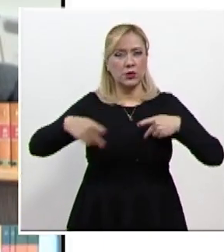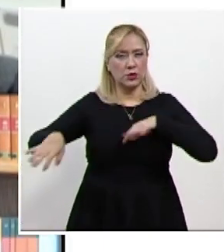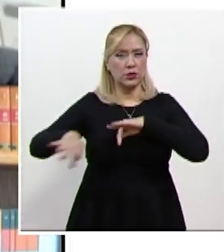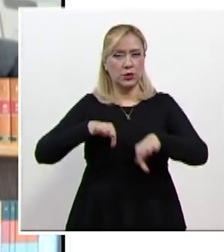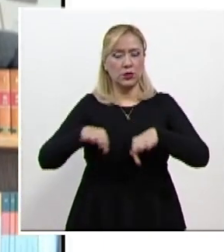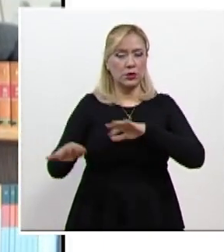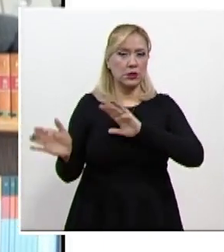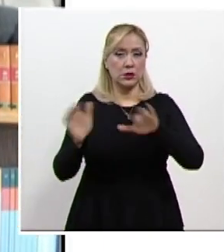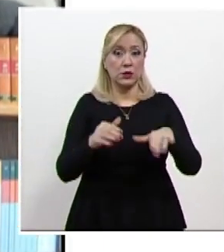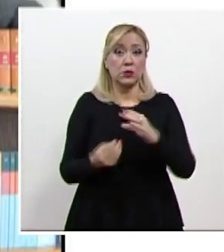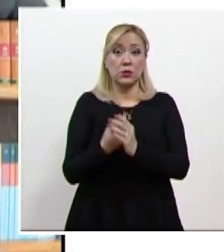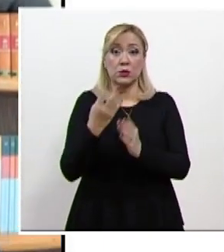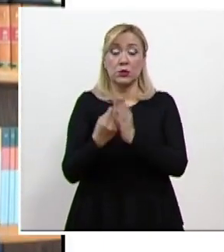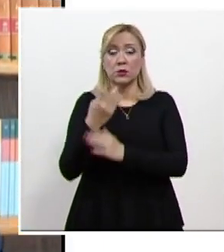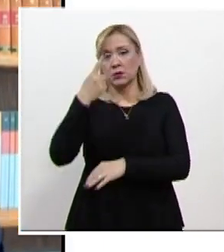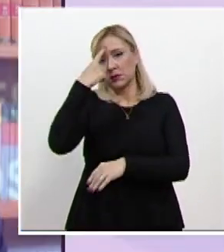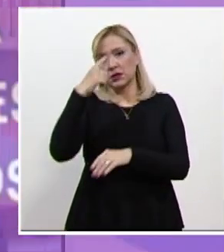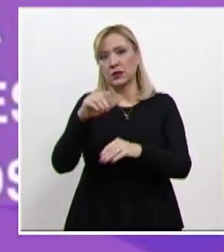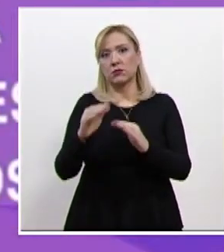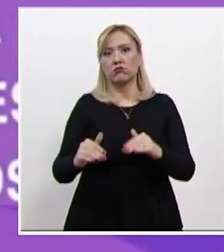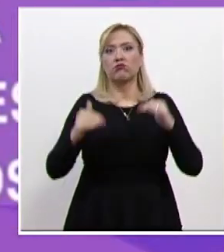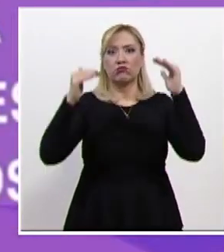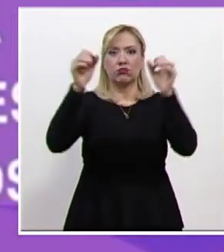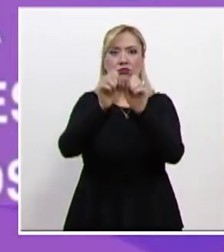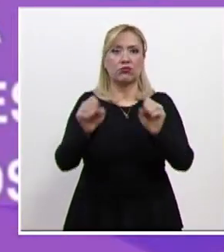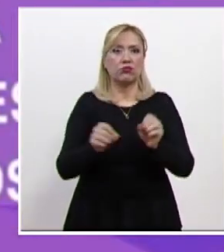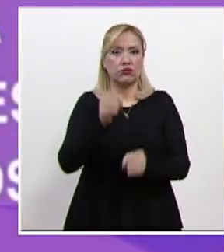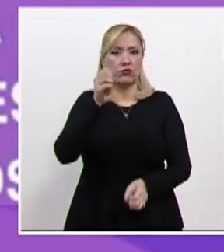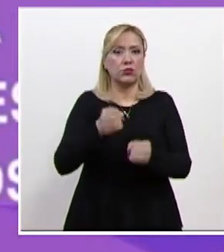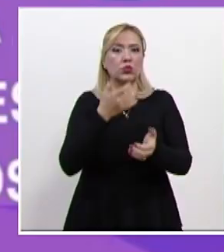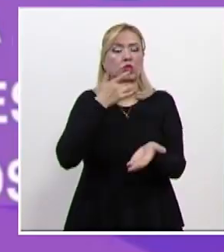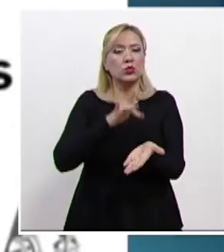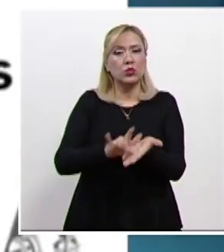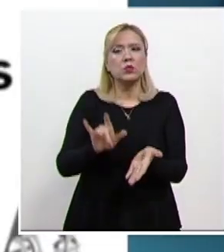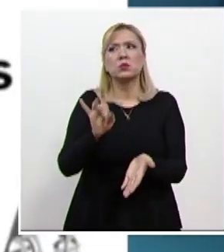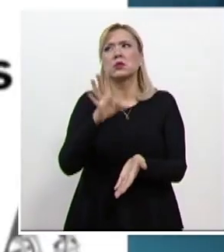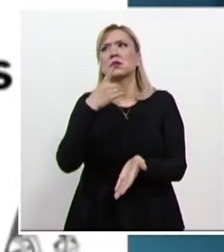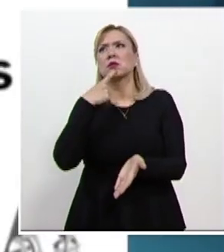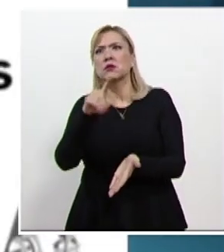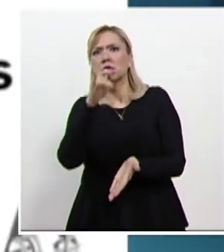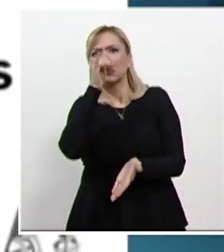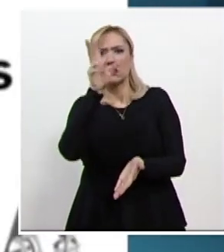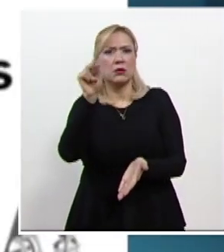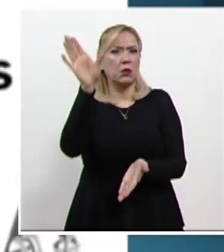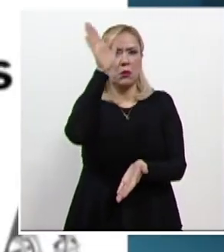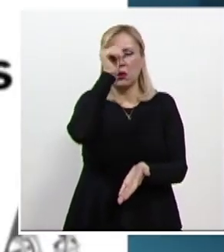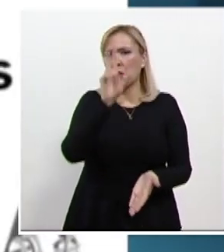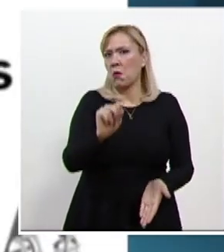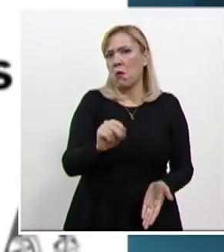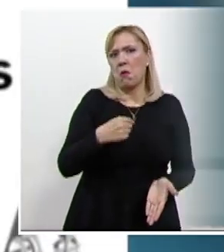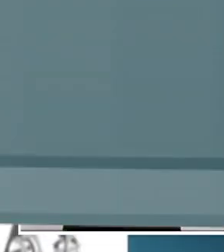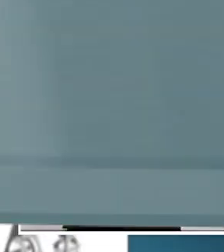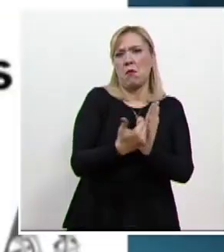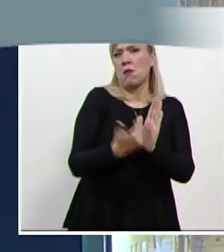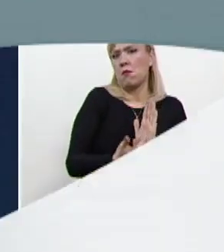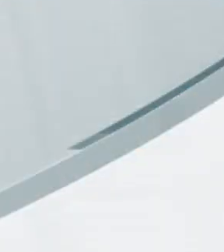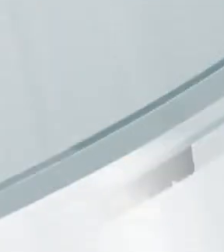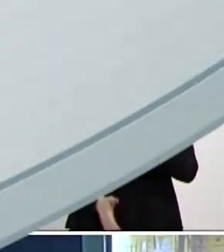brindará apoyo a la Sala Superior para atender los diversos medios de impugnación que se presenten a lo largo de dicho proceso.